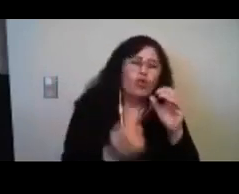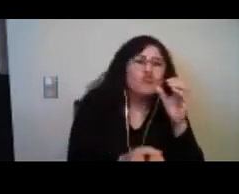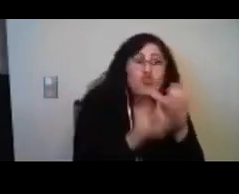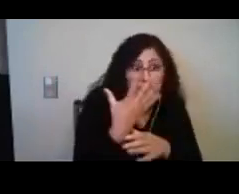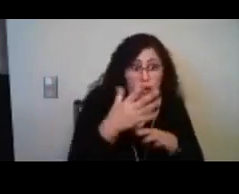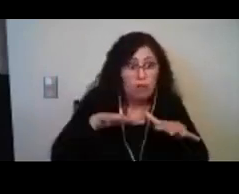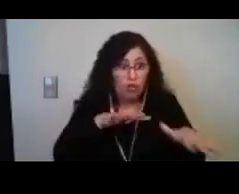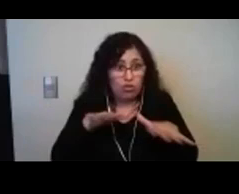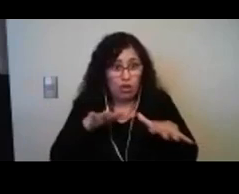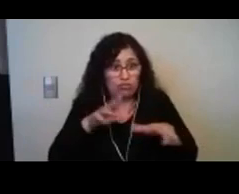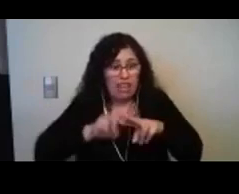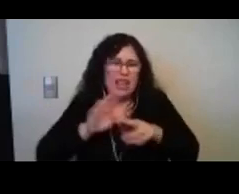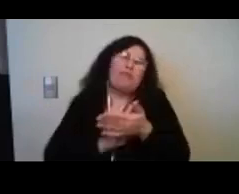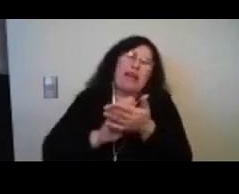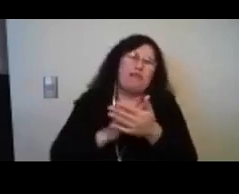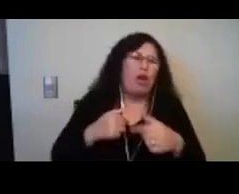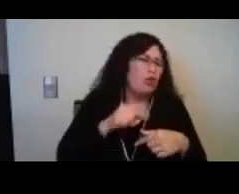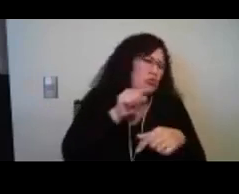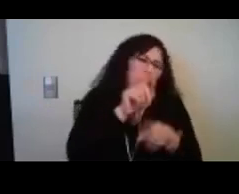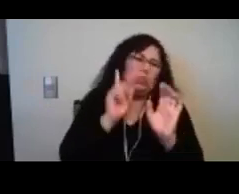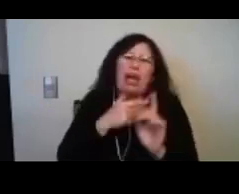Por ejemplo, si usted le quiere enseñar